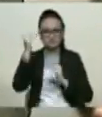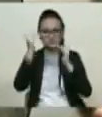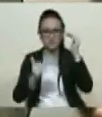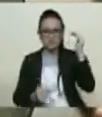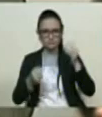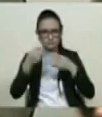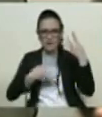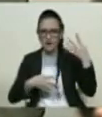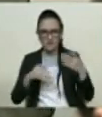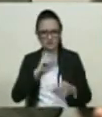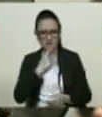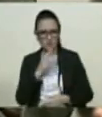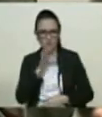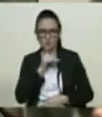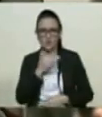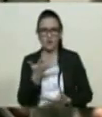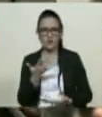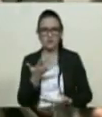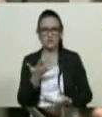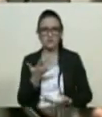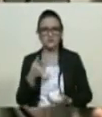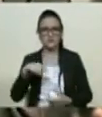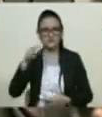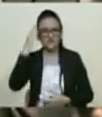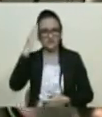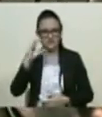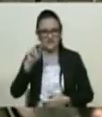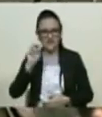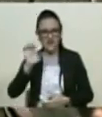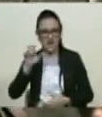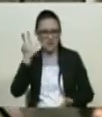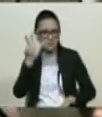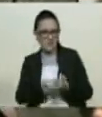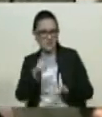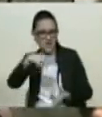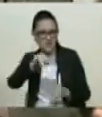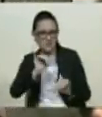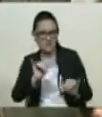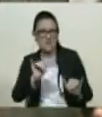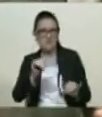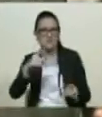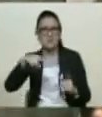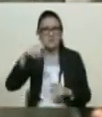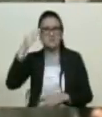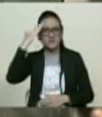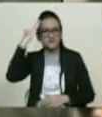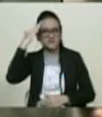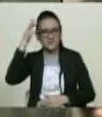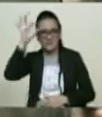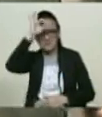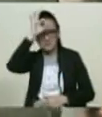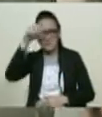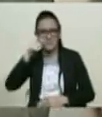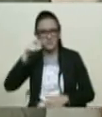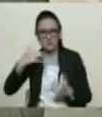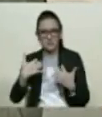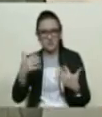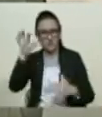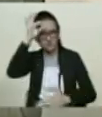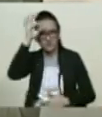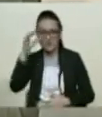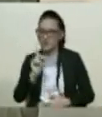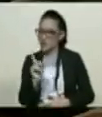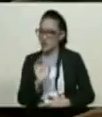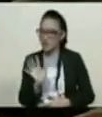que son secretas, que solamente sabe el Consejo y las aprueba allí y más nunca nadie sabe. Cada elector, cada